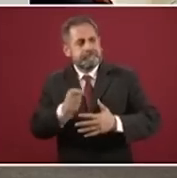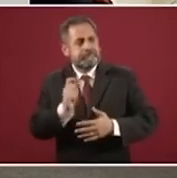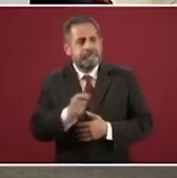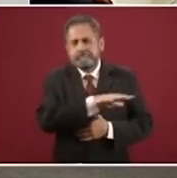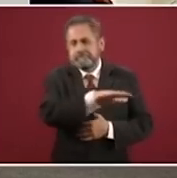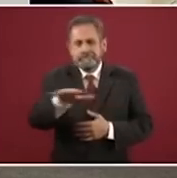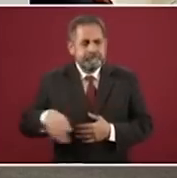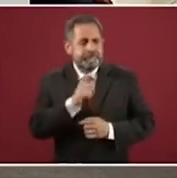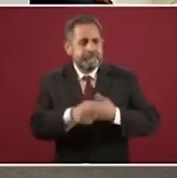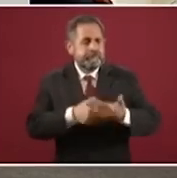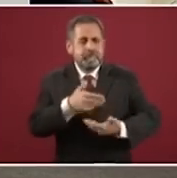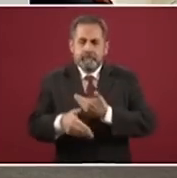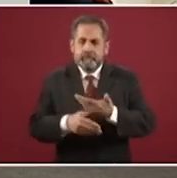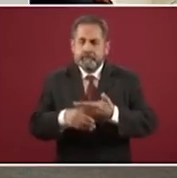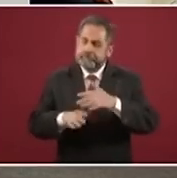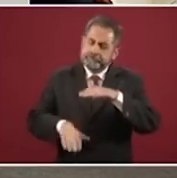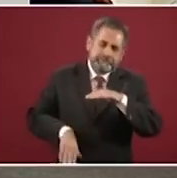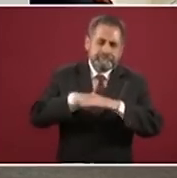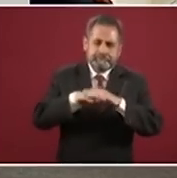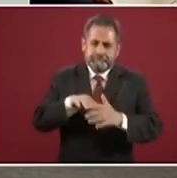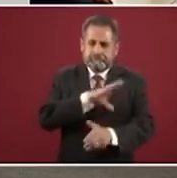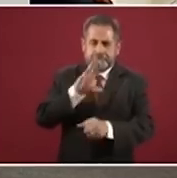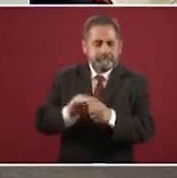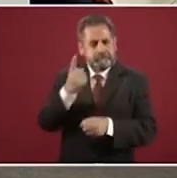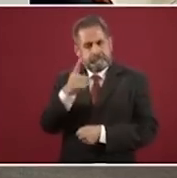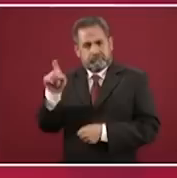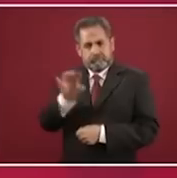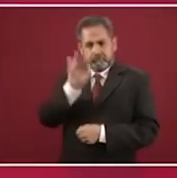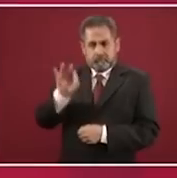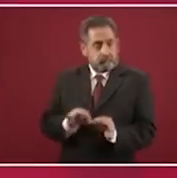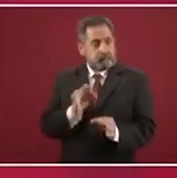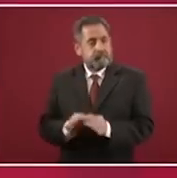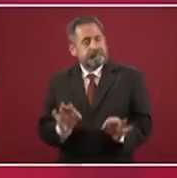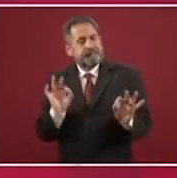que tengamos 100% de todas las escuelas.